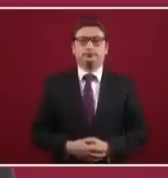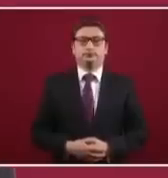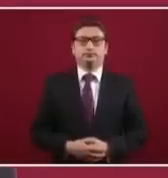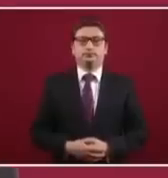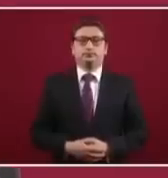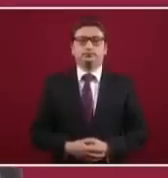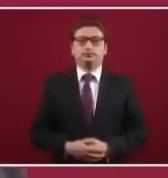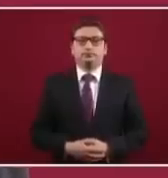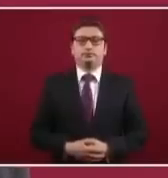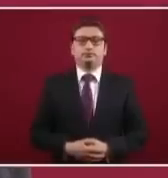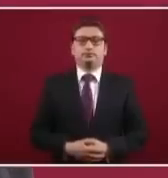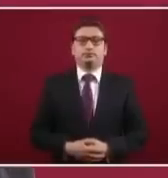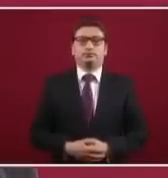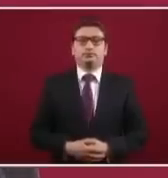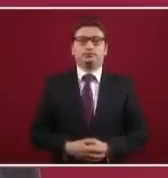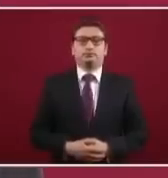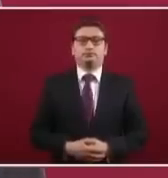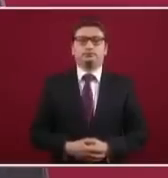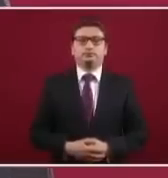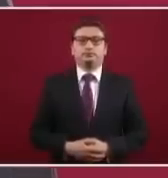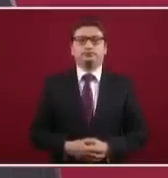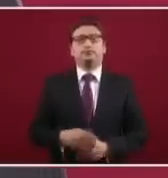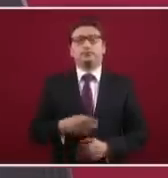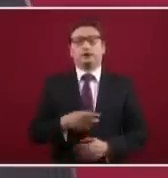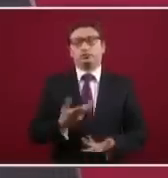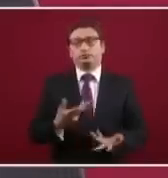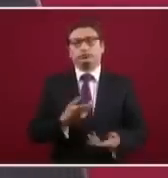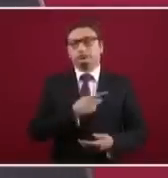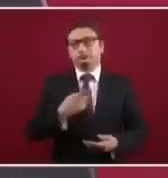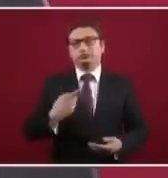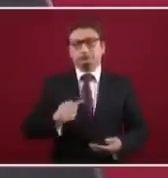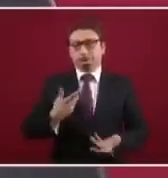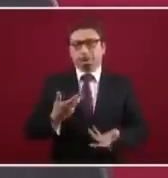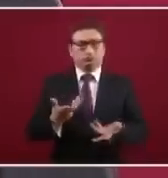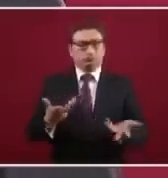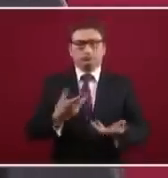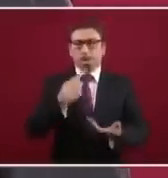presentar una denuncia